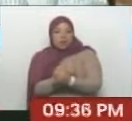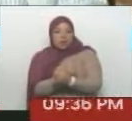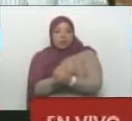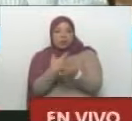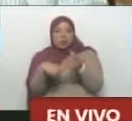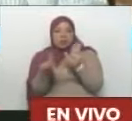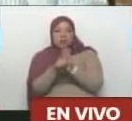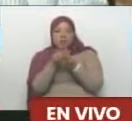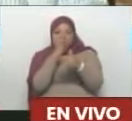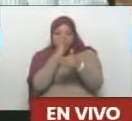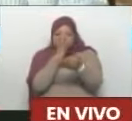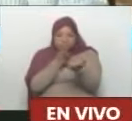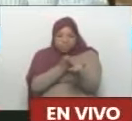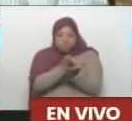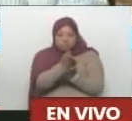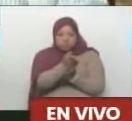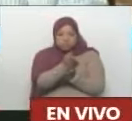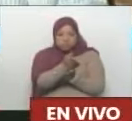la lealtad.